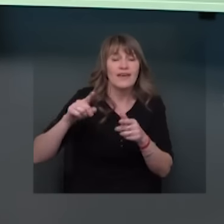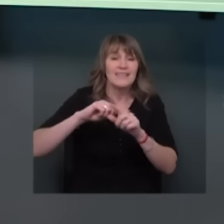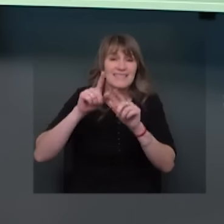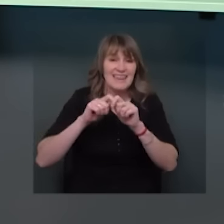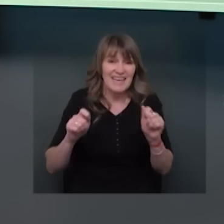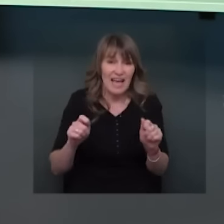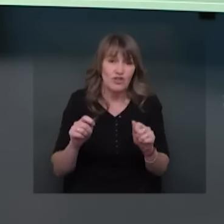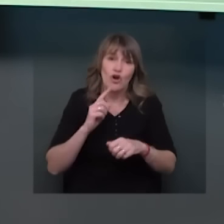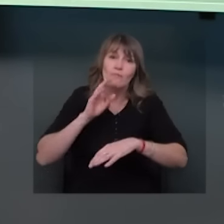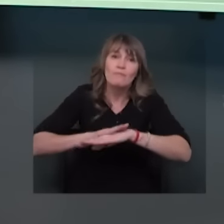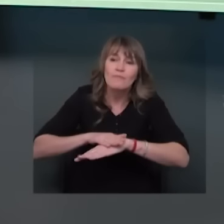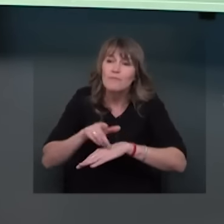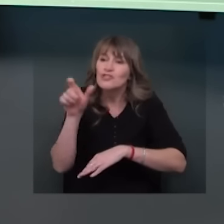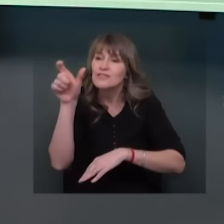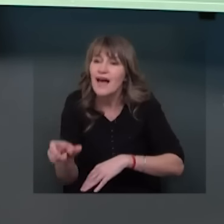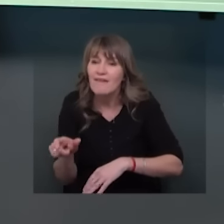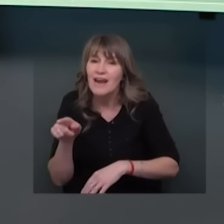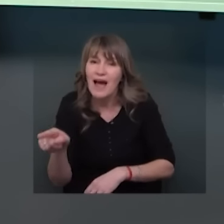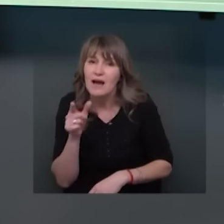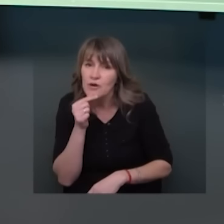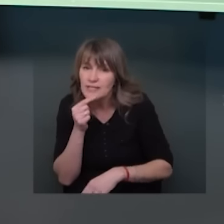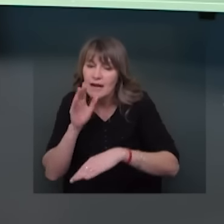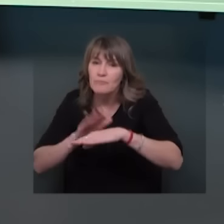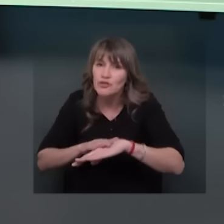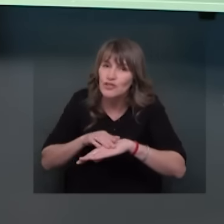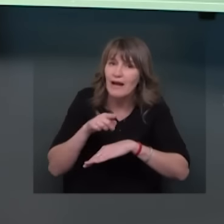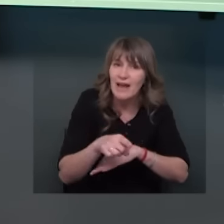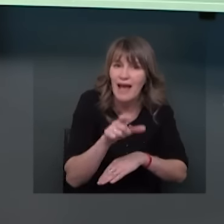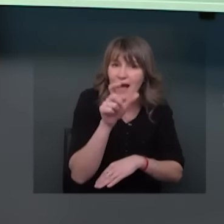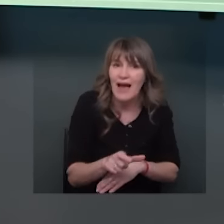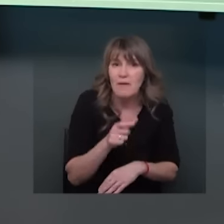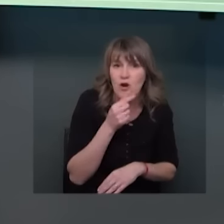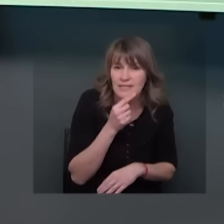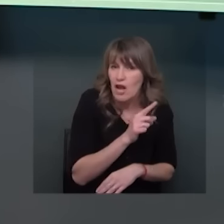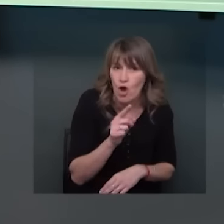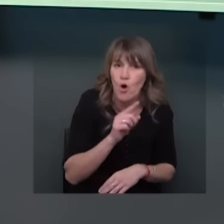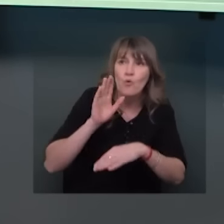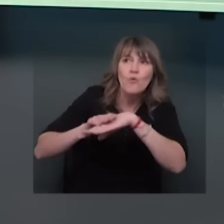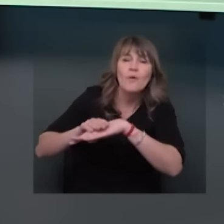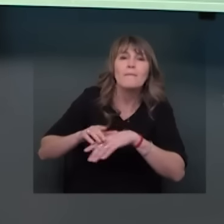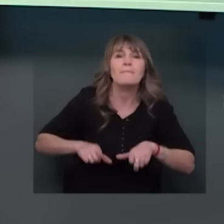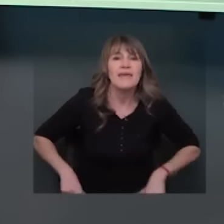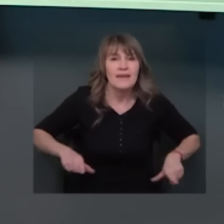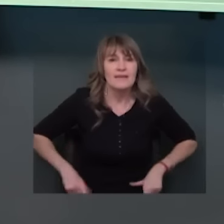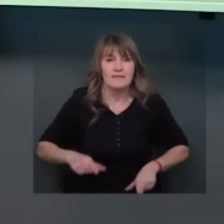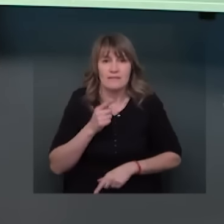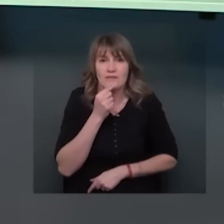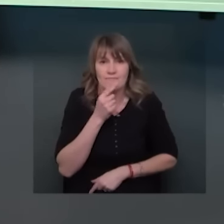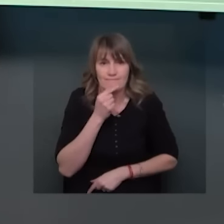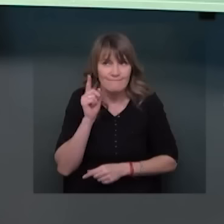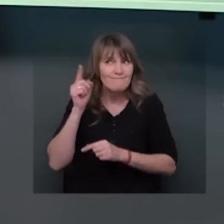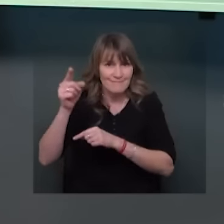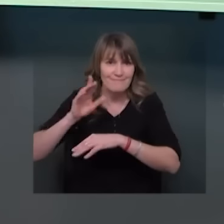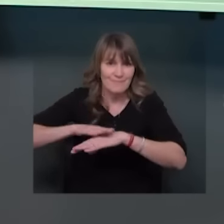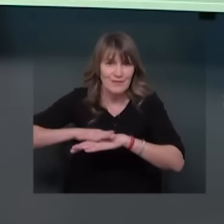las y los policías por las recientes represiones sino al Ministerio del interior y en un contexto en el que hay muchas